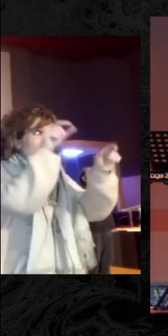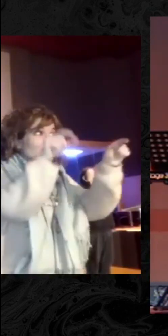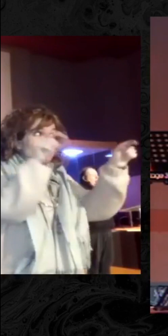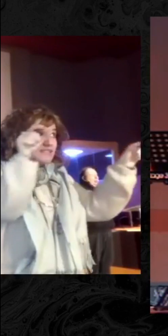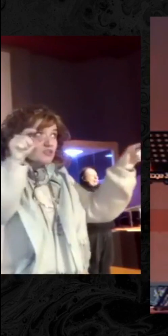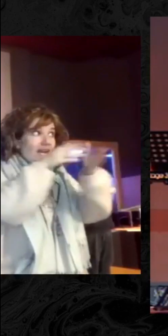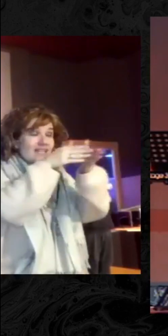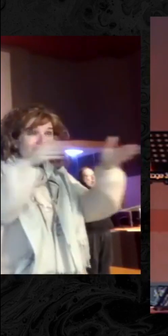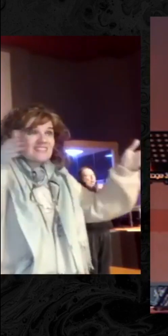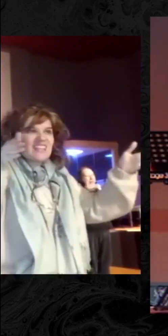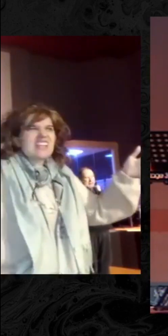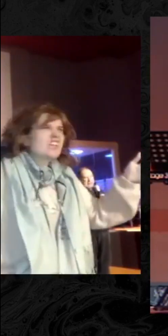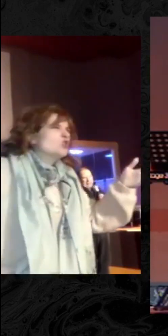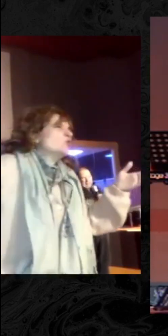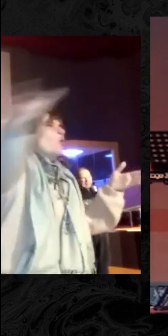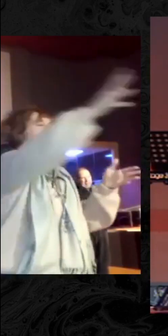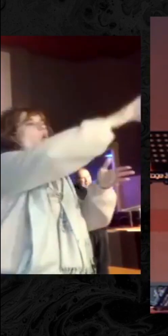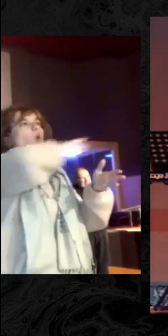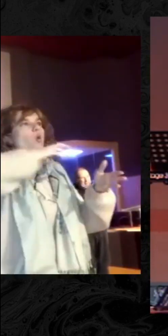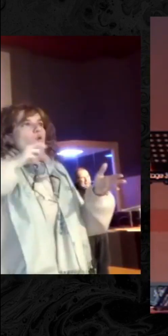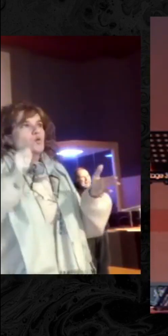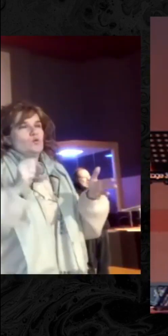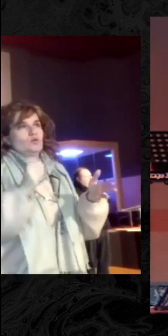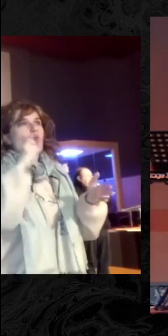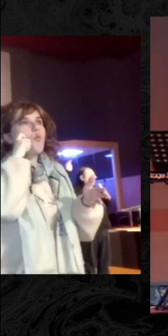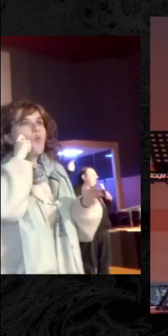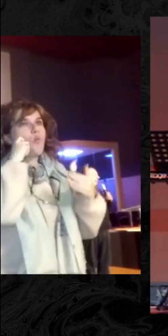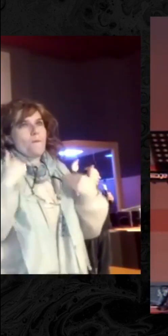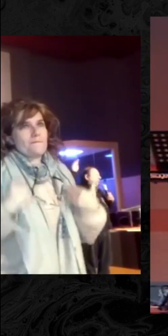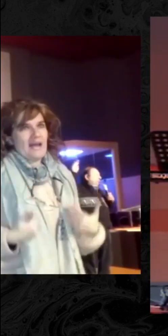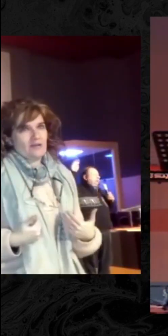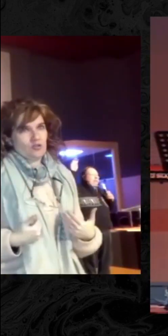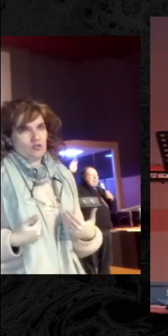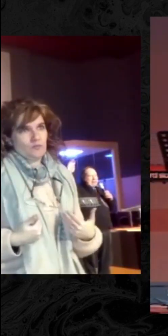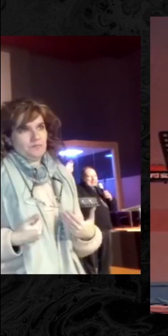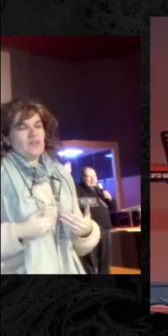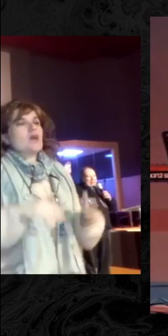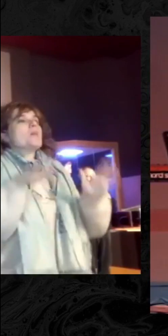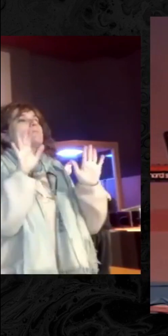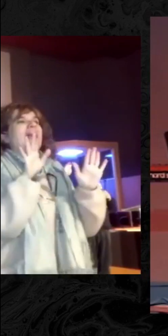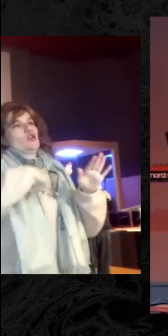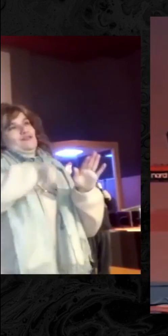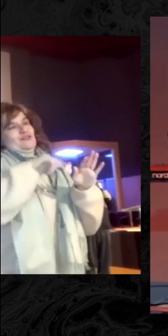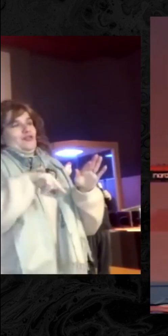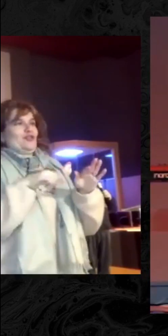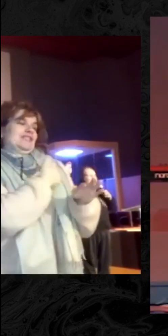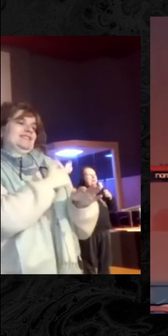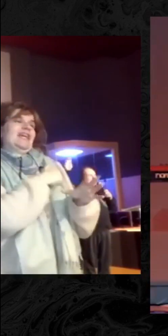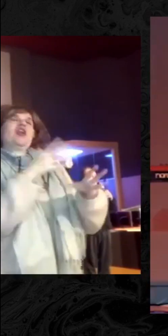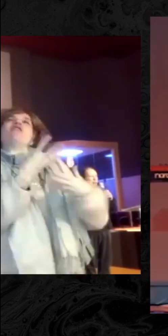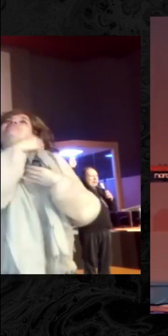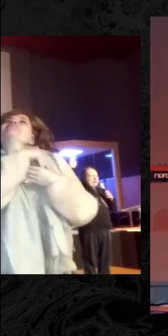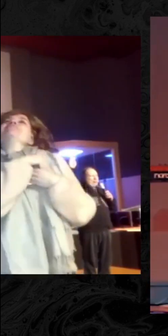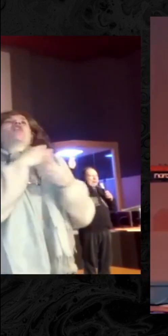a todo el género humano excepto la iglesia claro los que le hemos aceptado los que le hemos aceptado